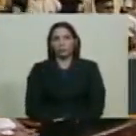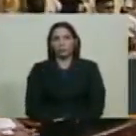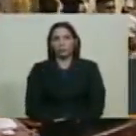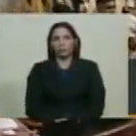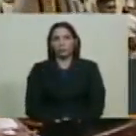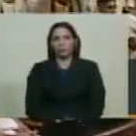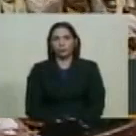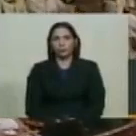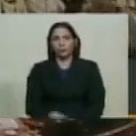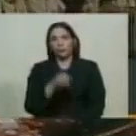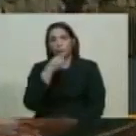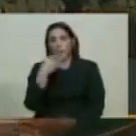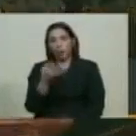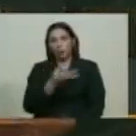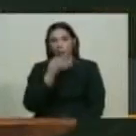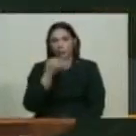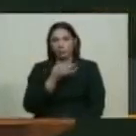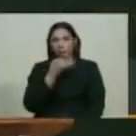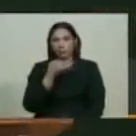Buenas tardes.